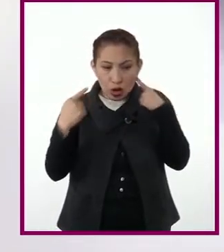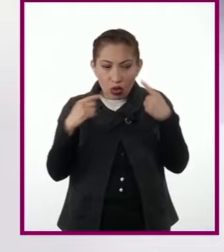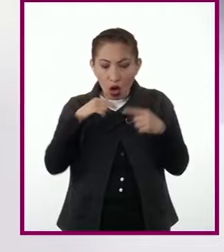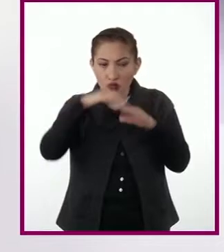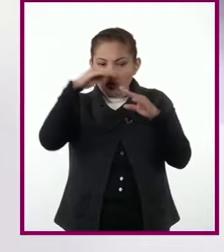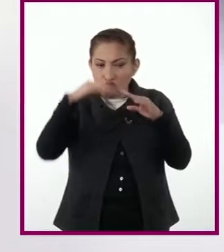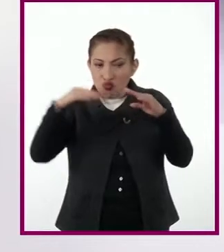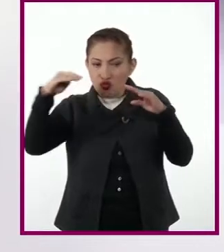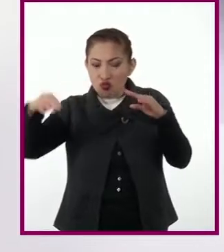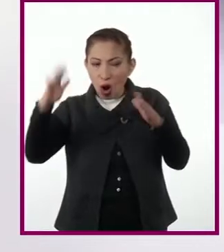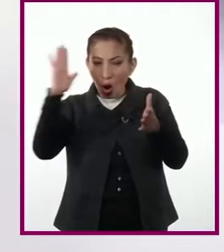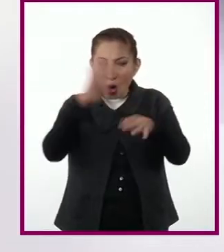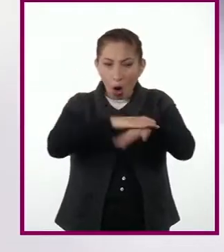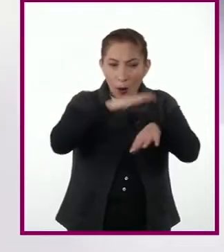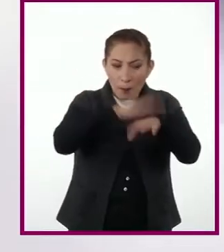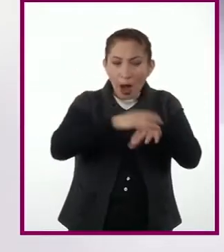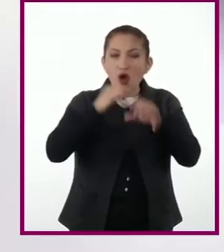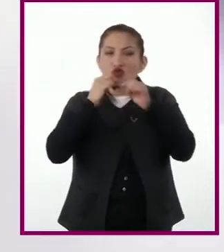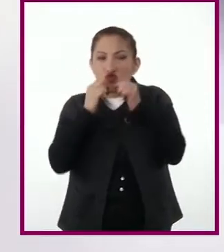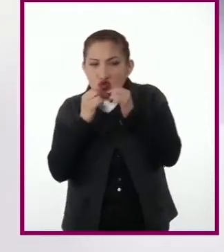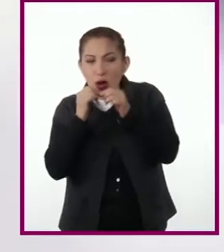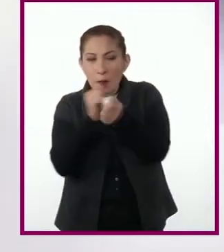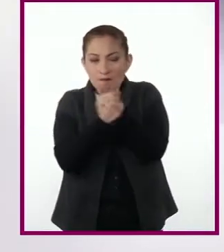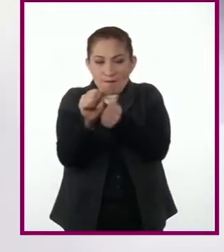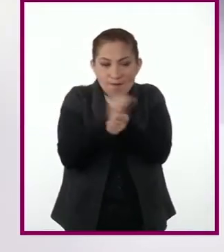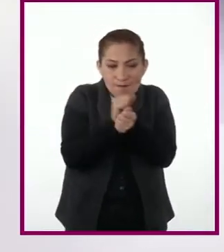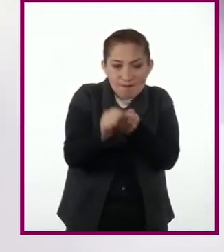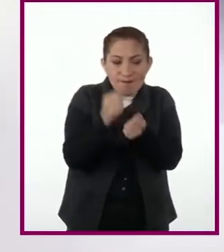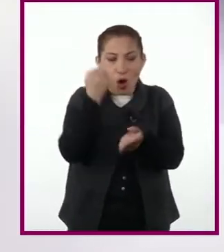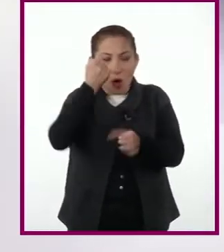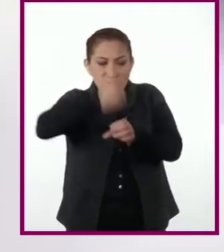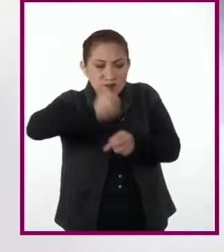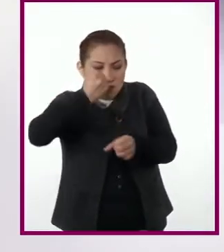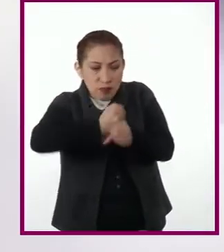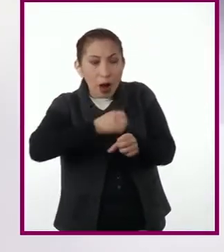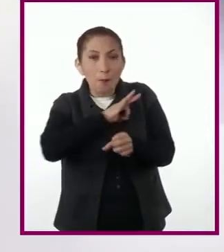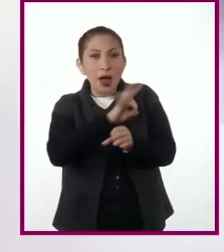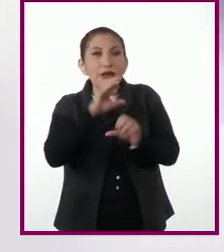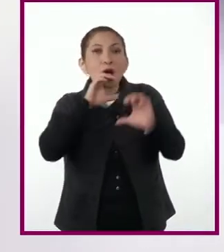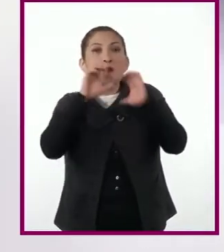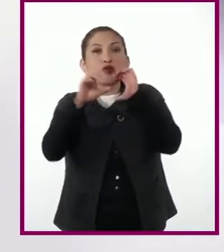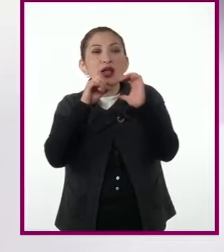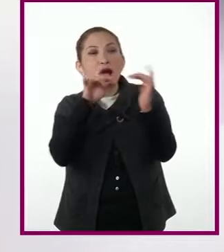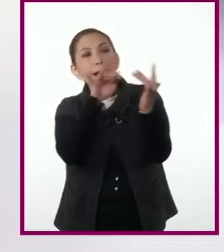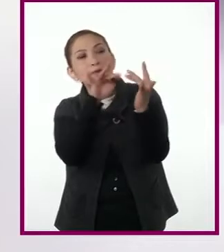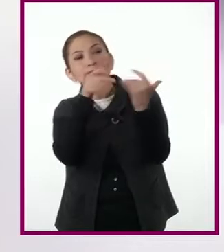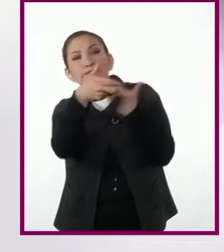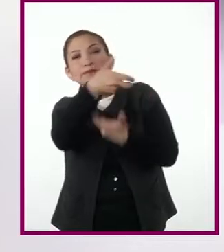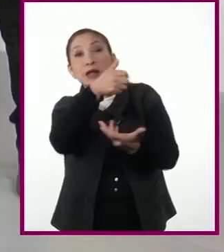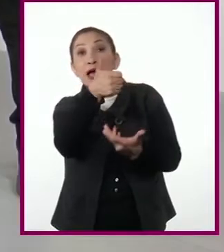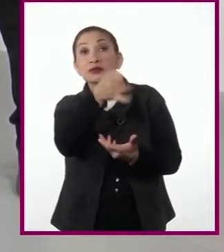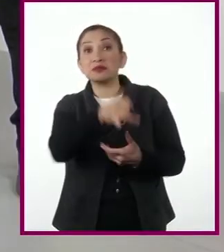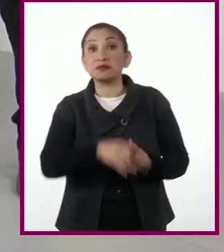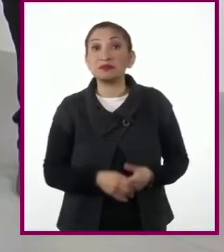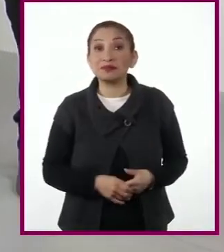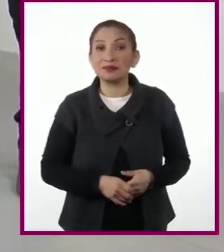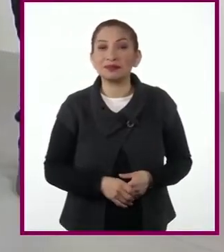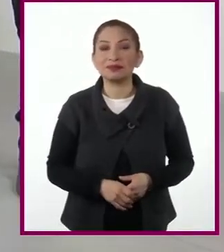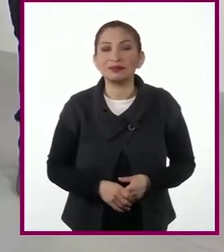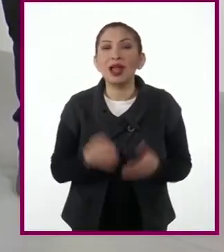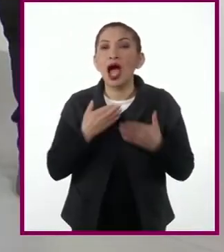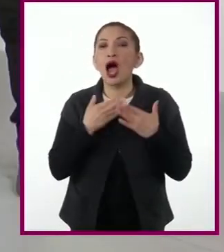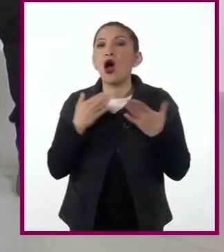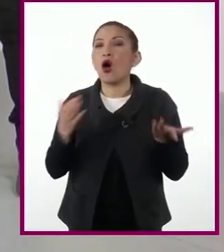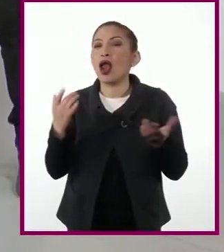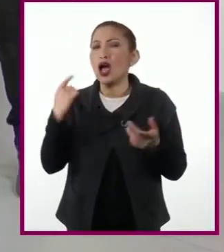tonos mediante golpes, soplidos, fricciones sobre objetos y que podían comunicarse de este modo. Ahora